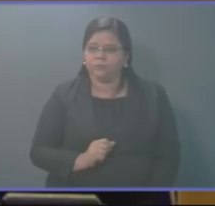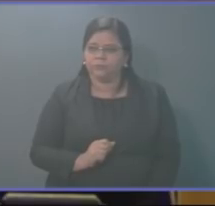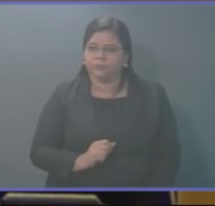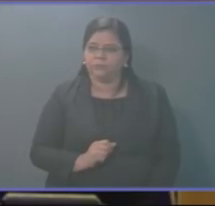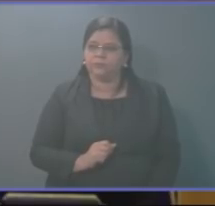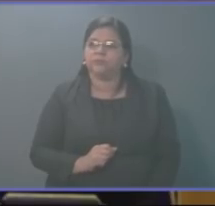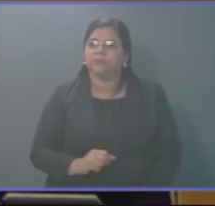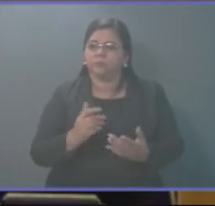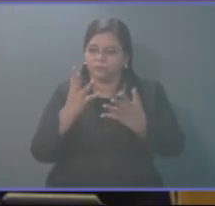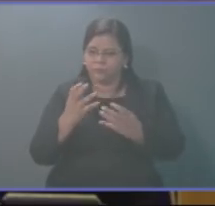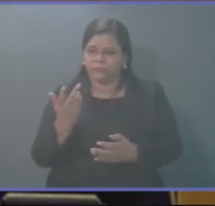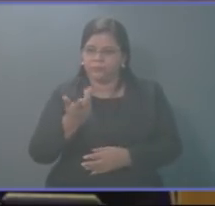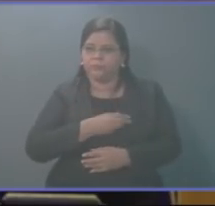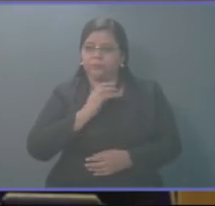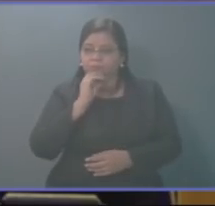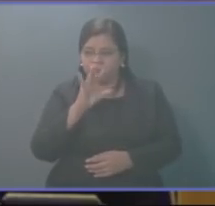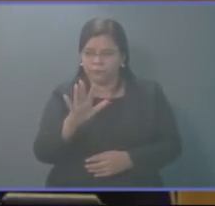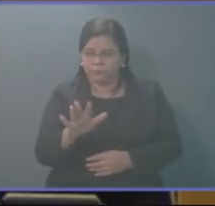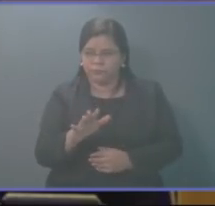Para contestar